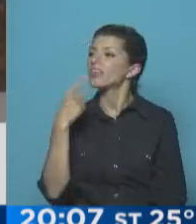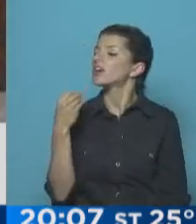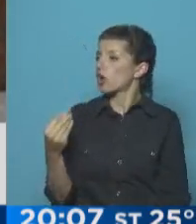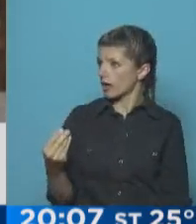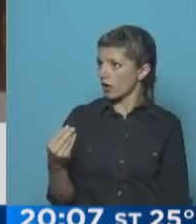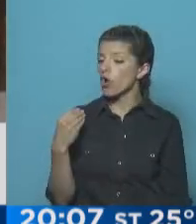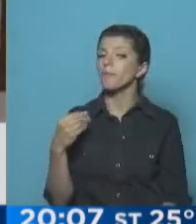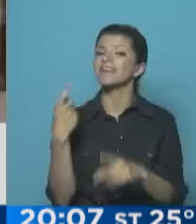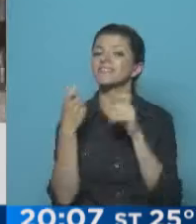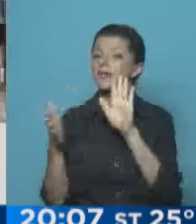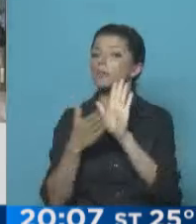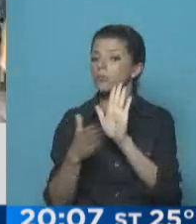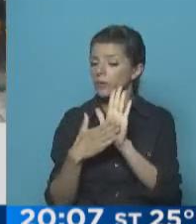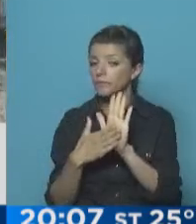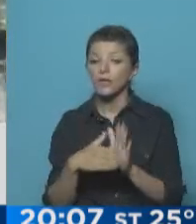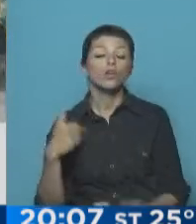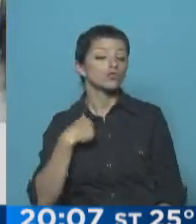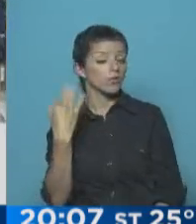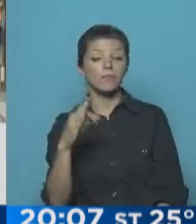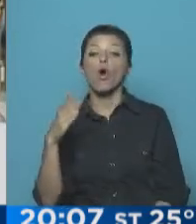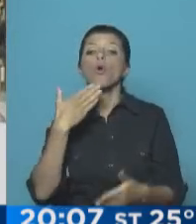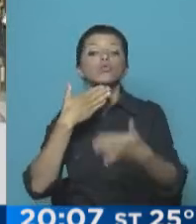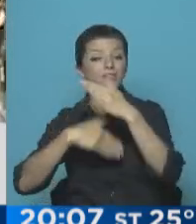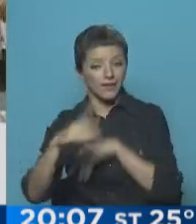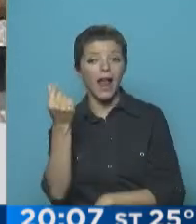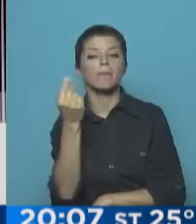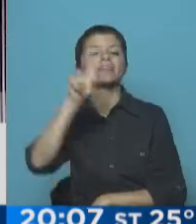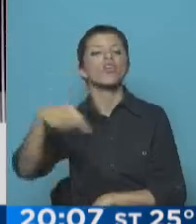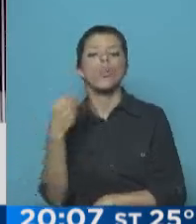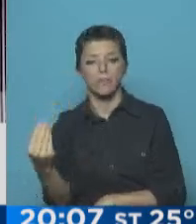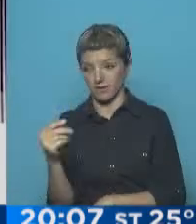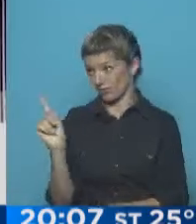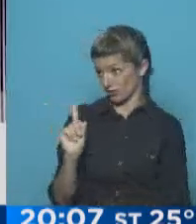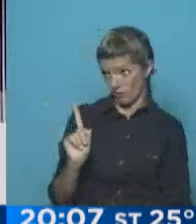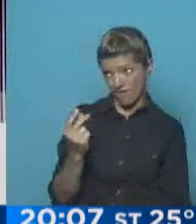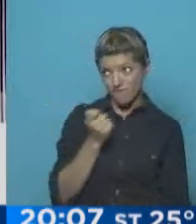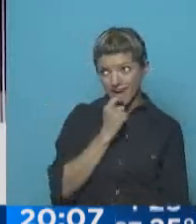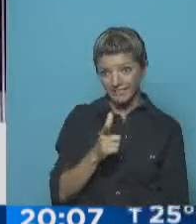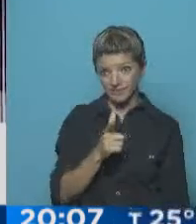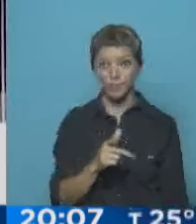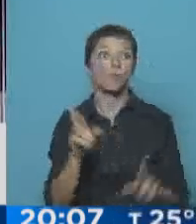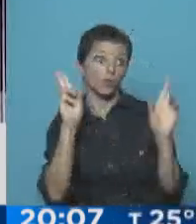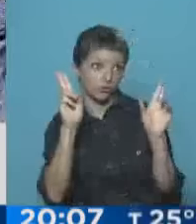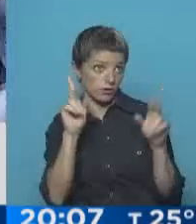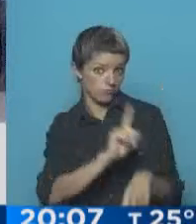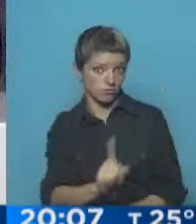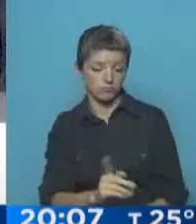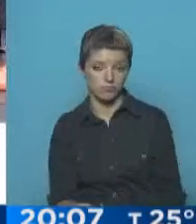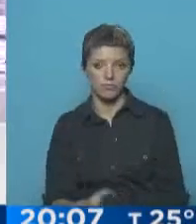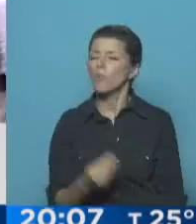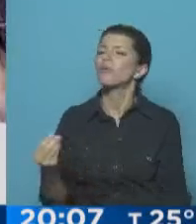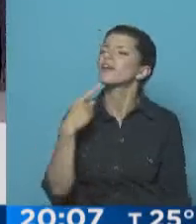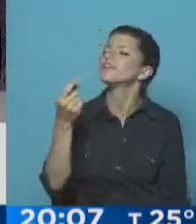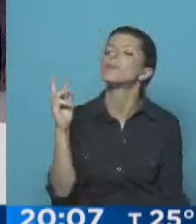condiciones? Justificar el dinero. O sea, no es tan fácil, digamos. Afortunadamente no. ¿Por qué